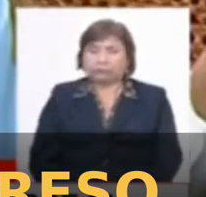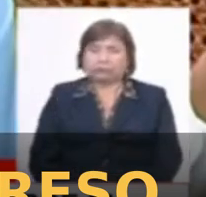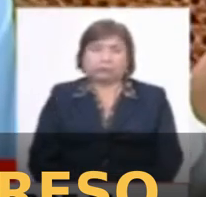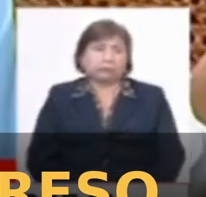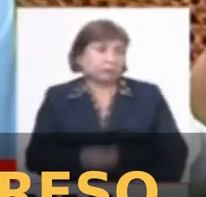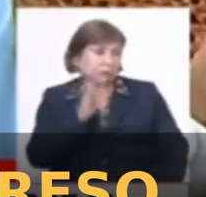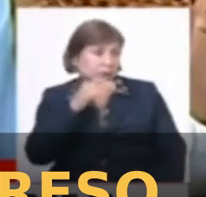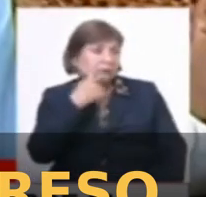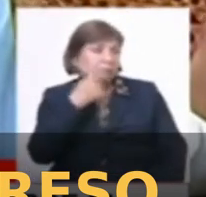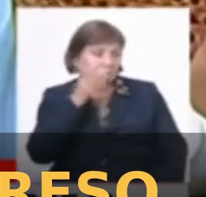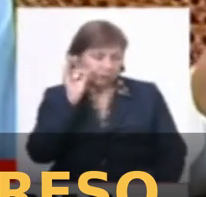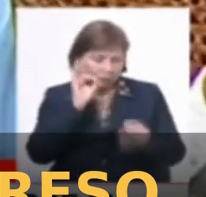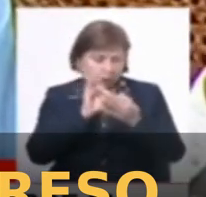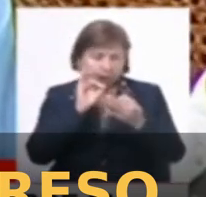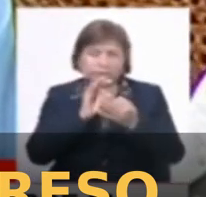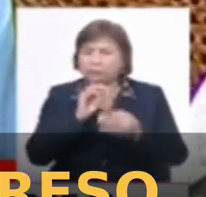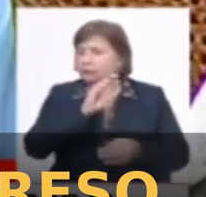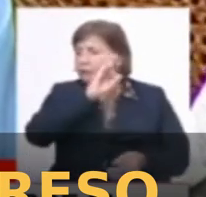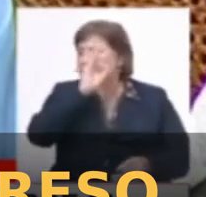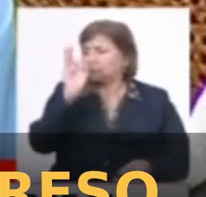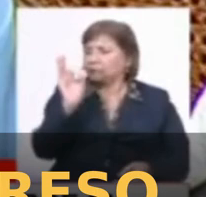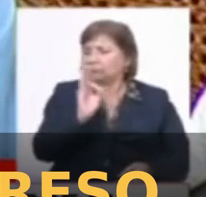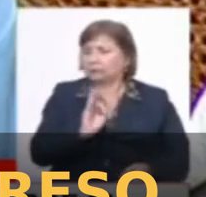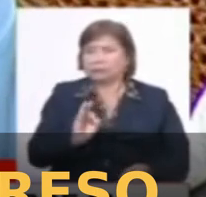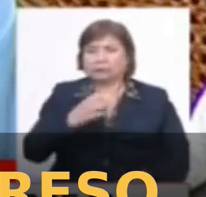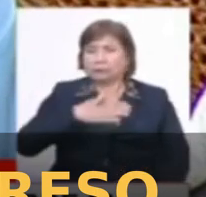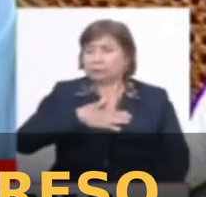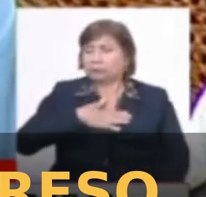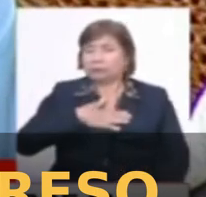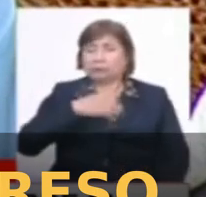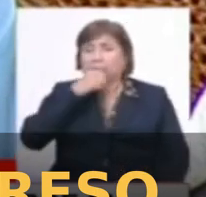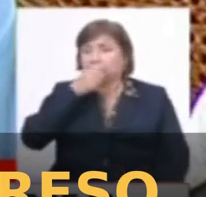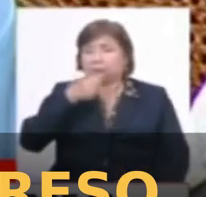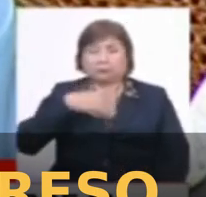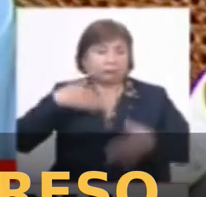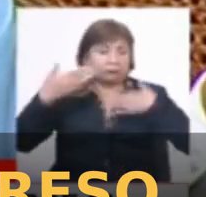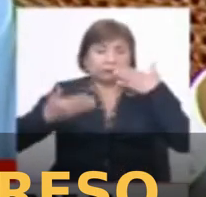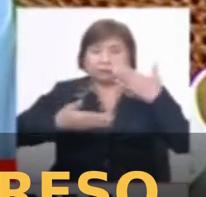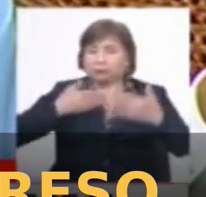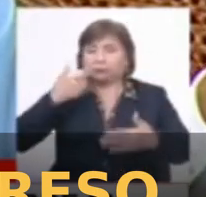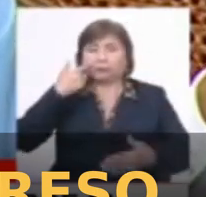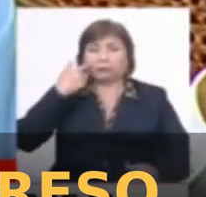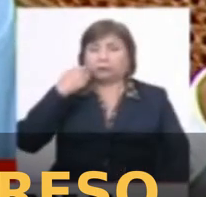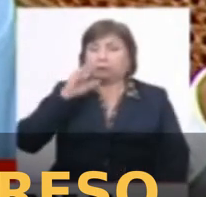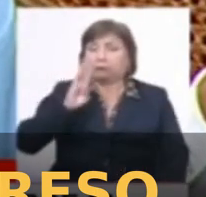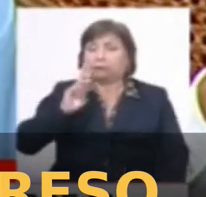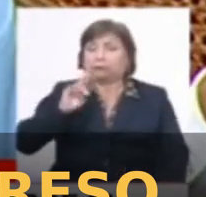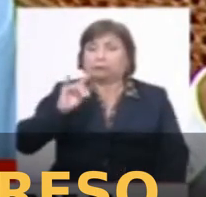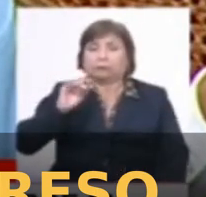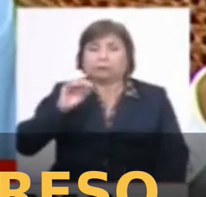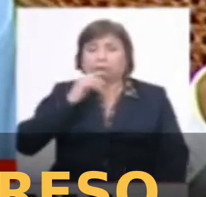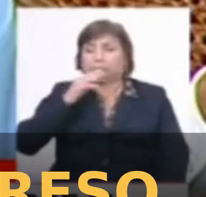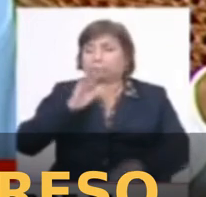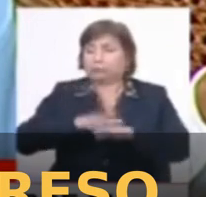Bueno, para precisar, nunca dentro de mis declaraciones he manifestado que el señor Bruno Pacheco haya estado inmerso en